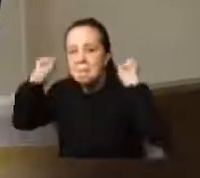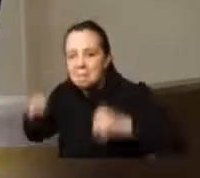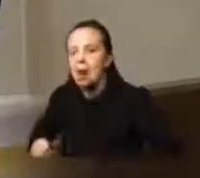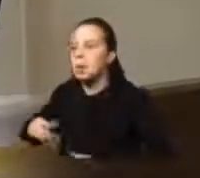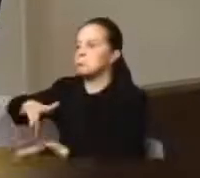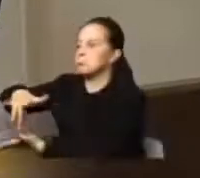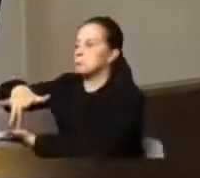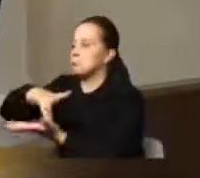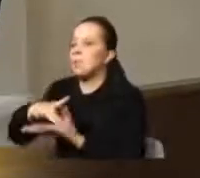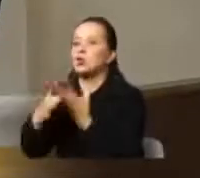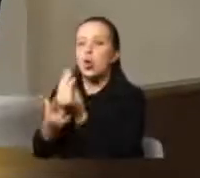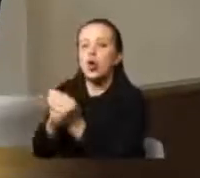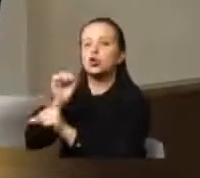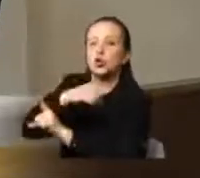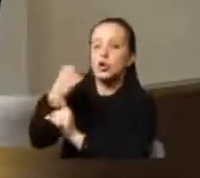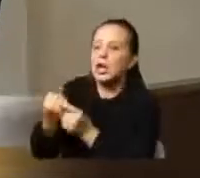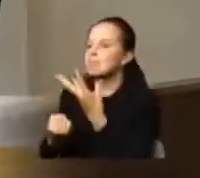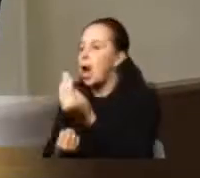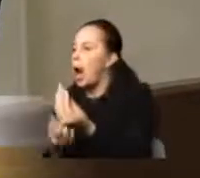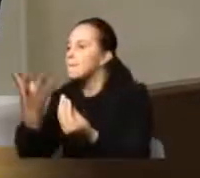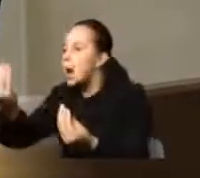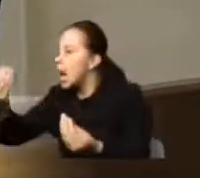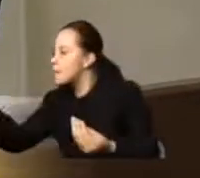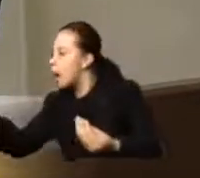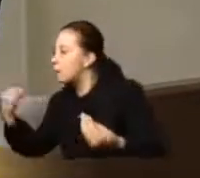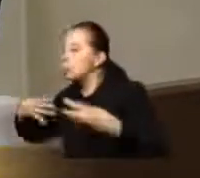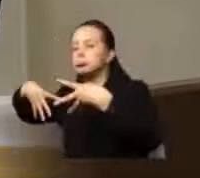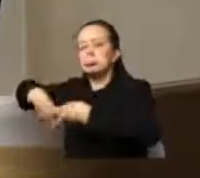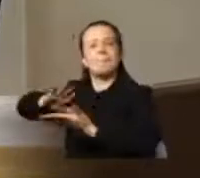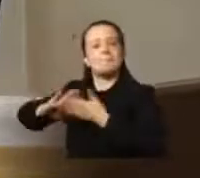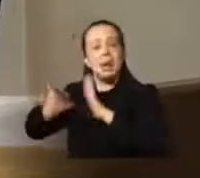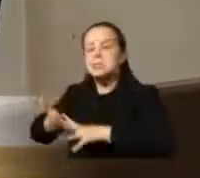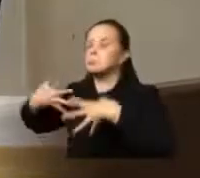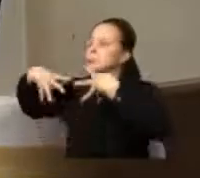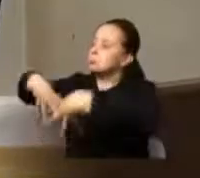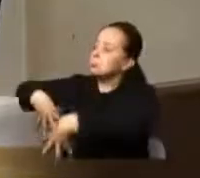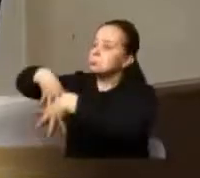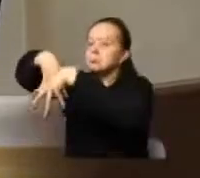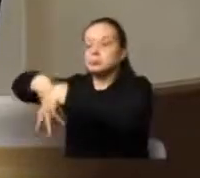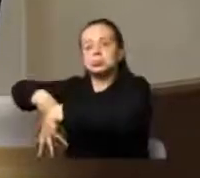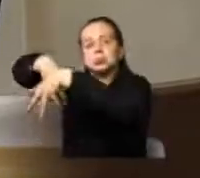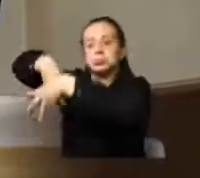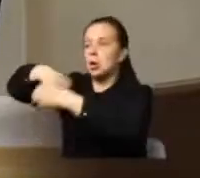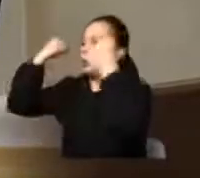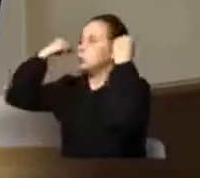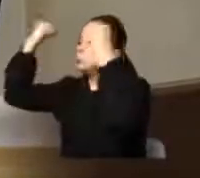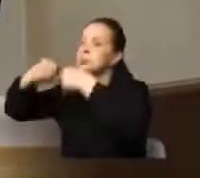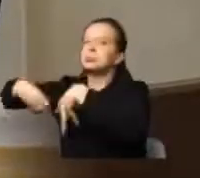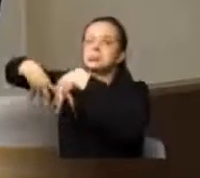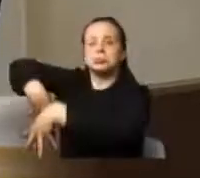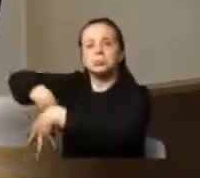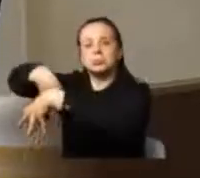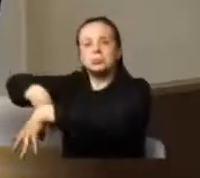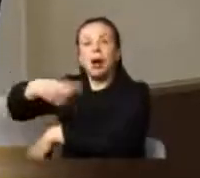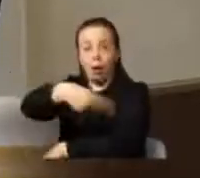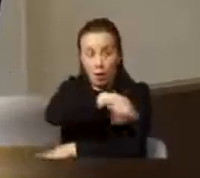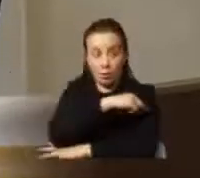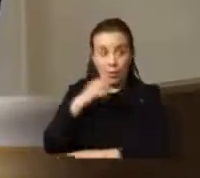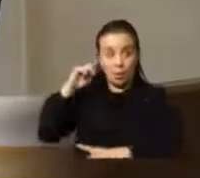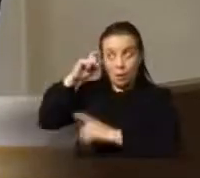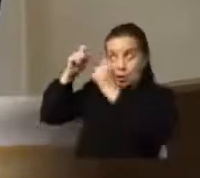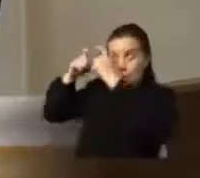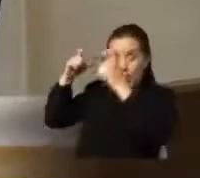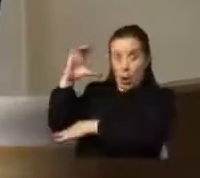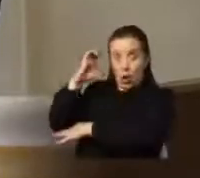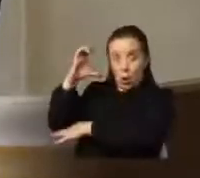de los sectores sociales que se movilizan pacíficamente en este país, el Estado colombiano asumió en